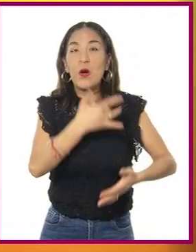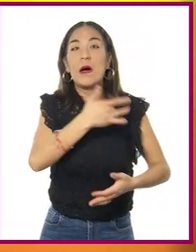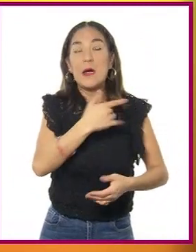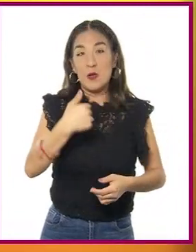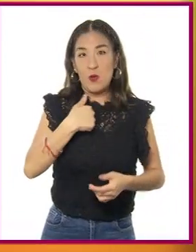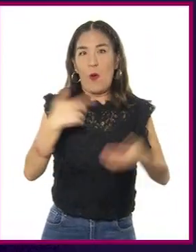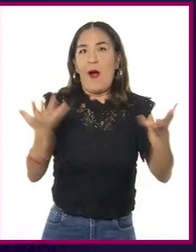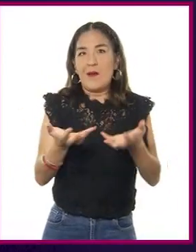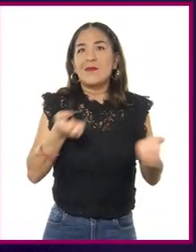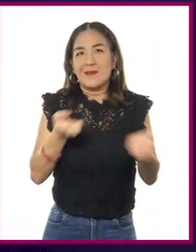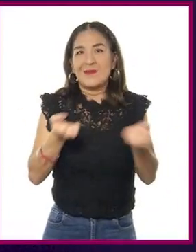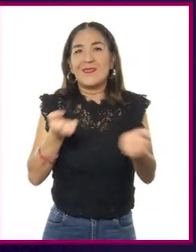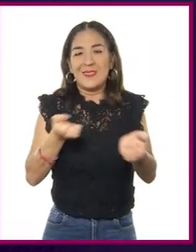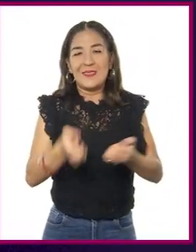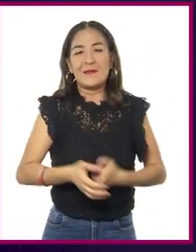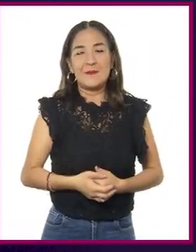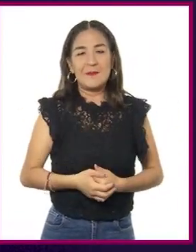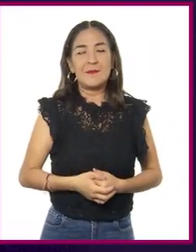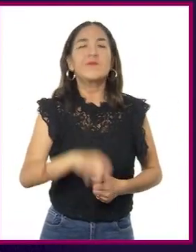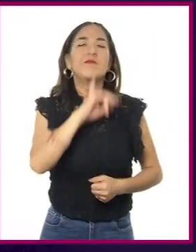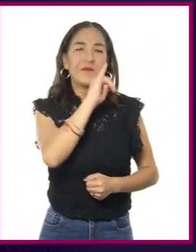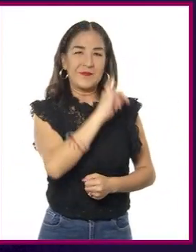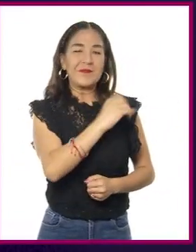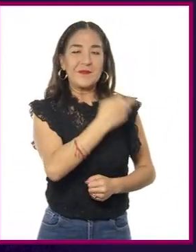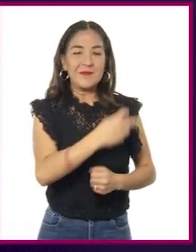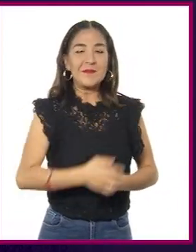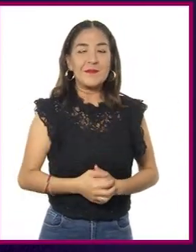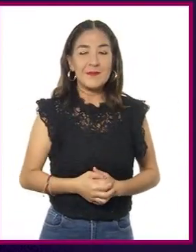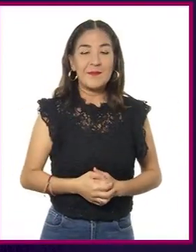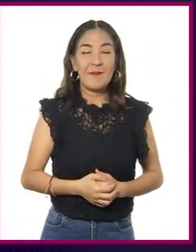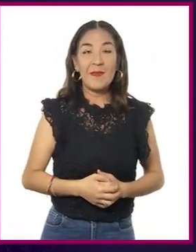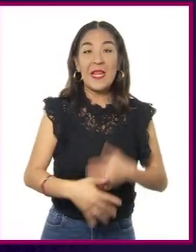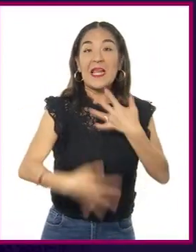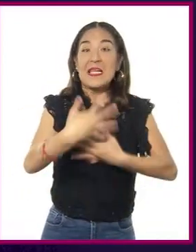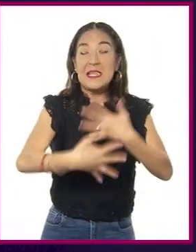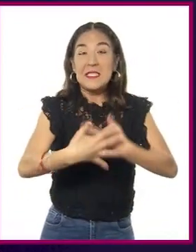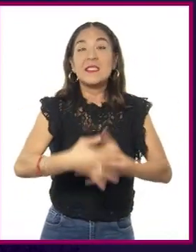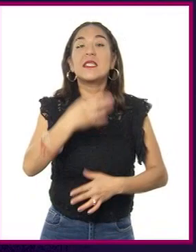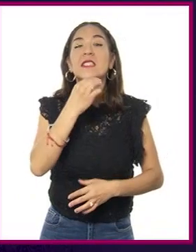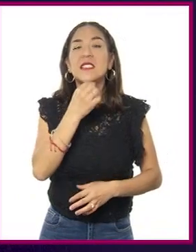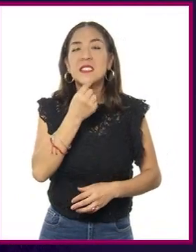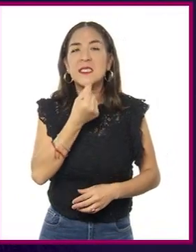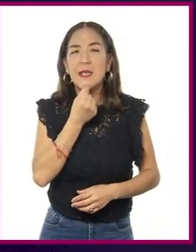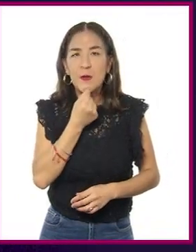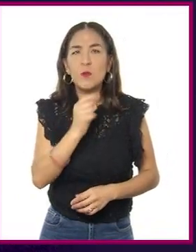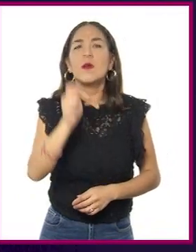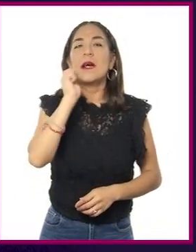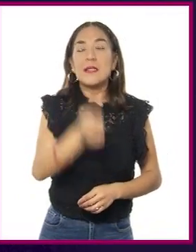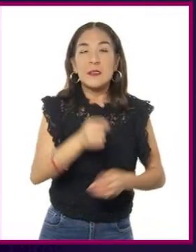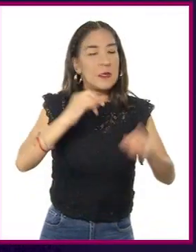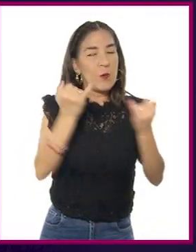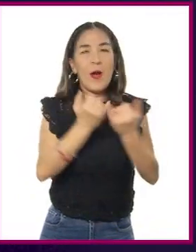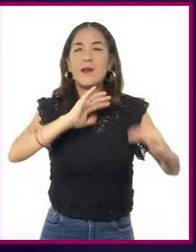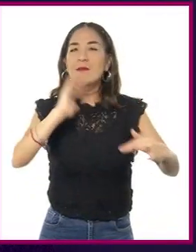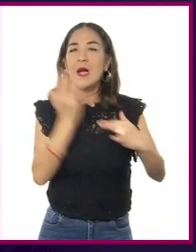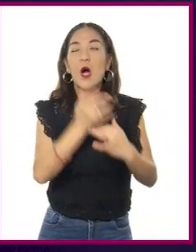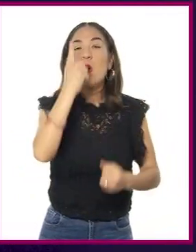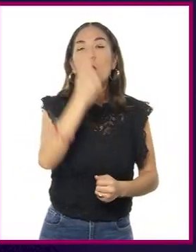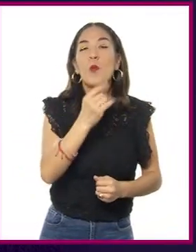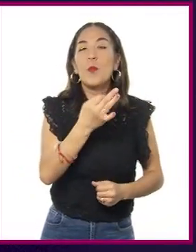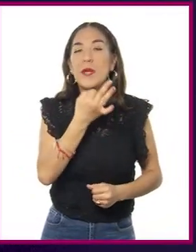practiqué ejercicio. En efecto, 15 segundos equivale a 1/4 parte de 1